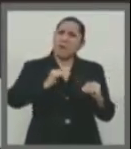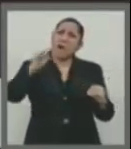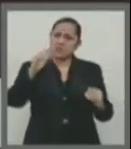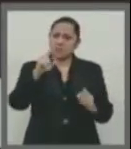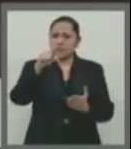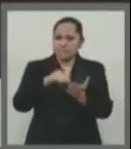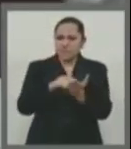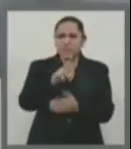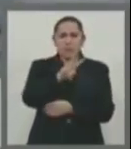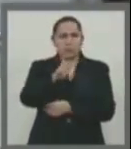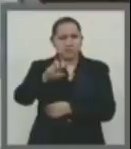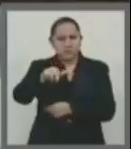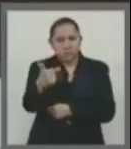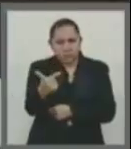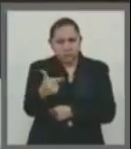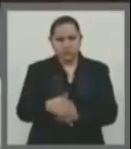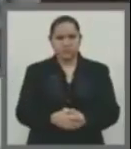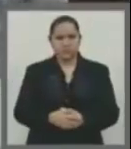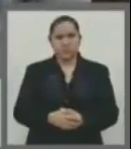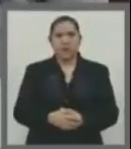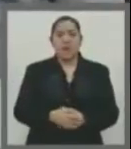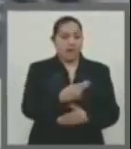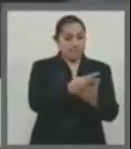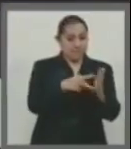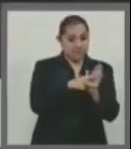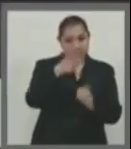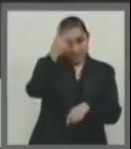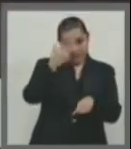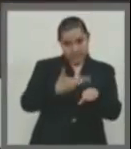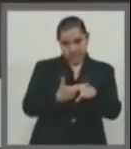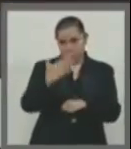1,212. Las plazas de director general adjunto